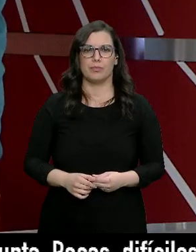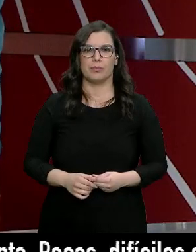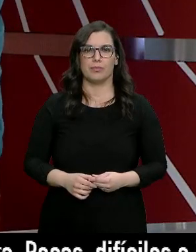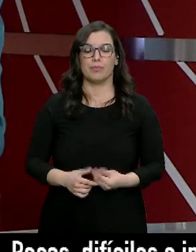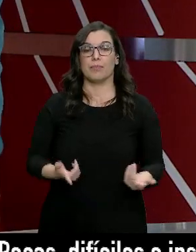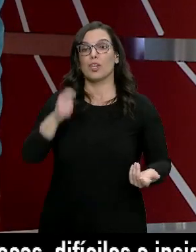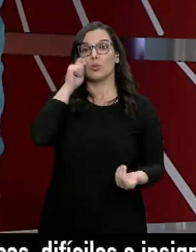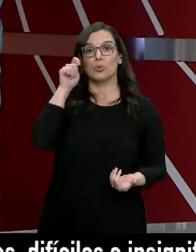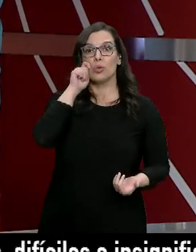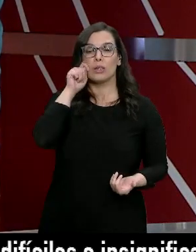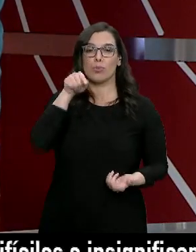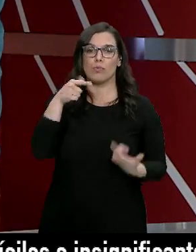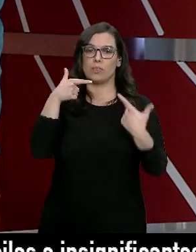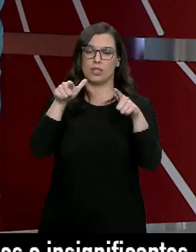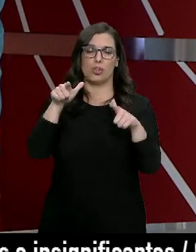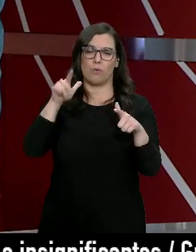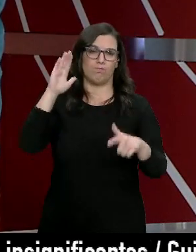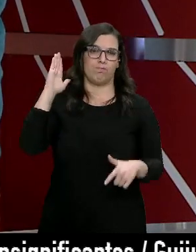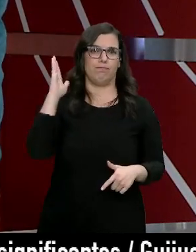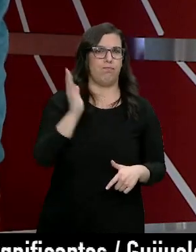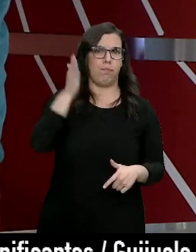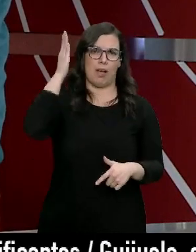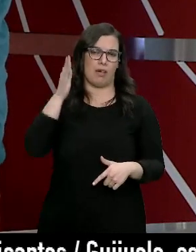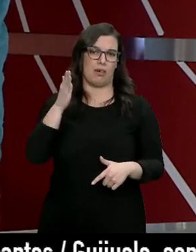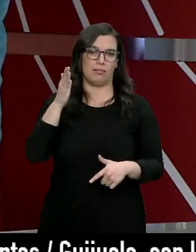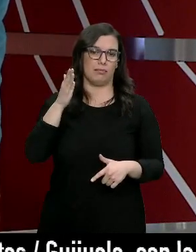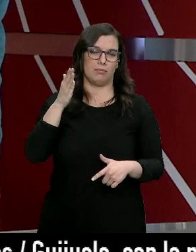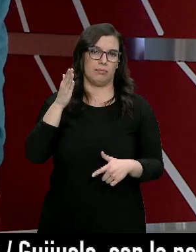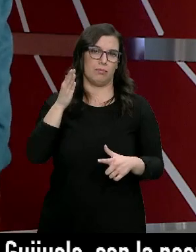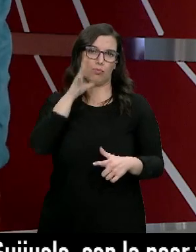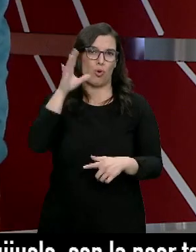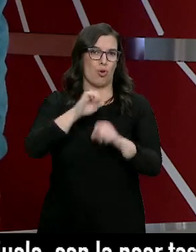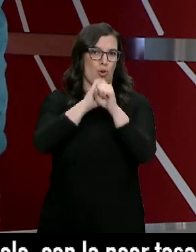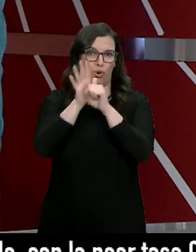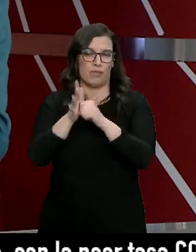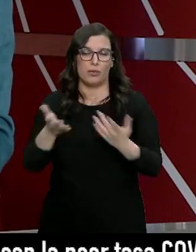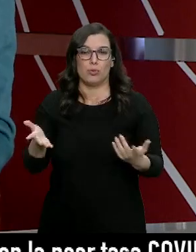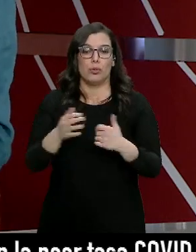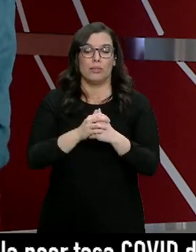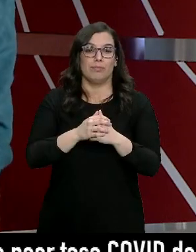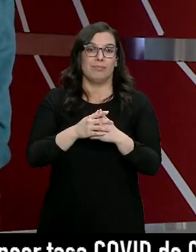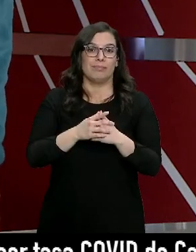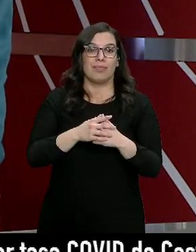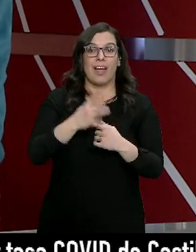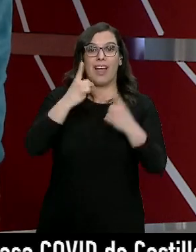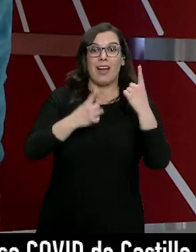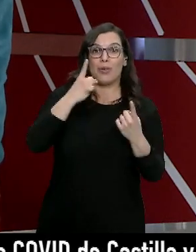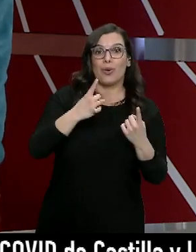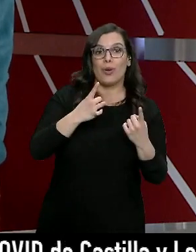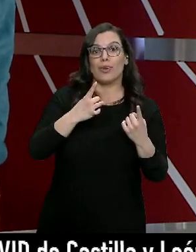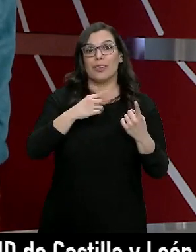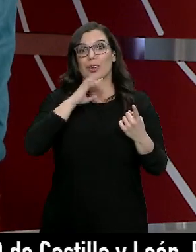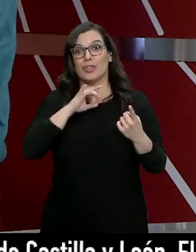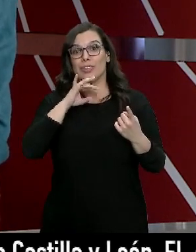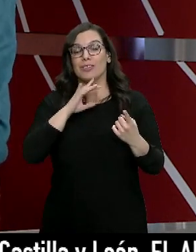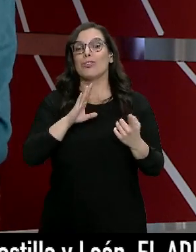El turismo ha sido uno de los sectores que más ha sufrido el impacto económico negativo de la pandemia. Las pocas alegrías del año se las han llevado